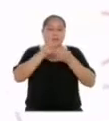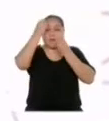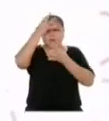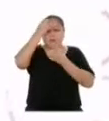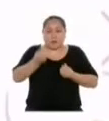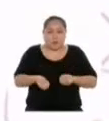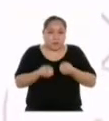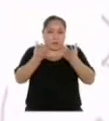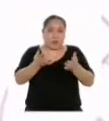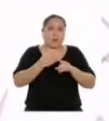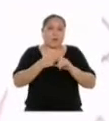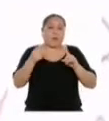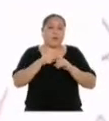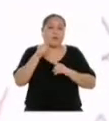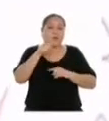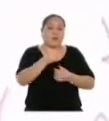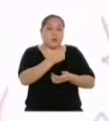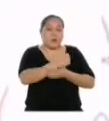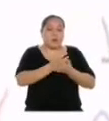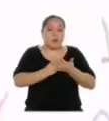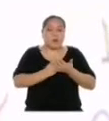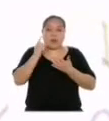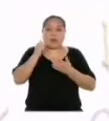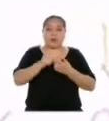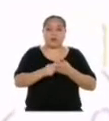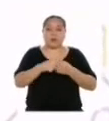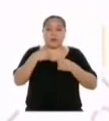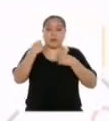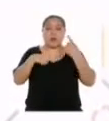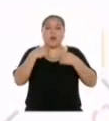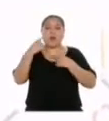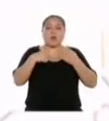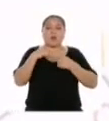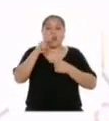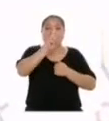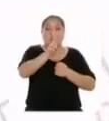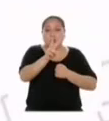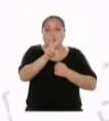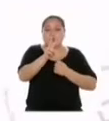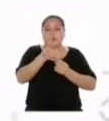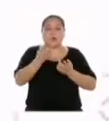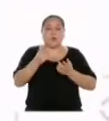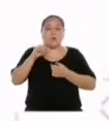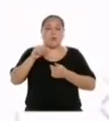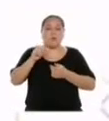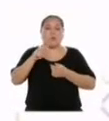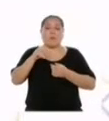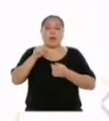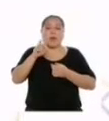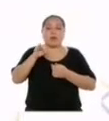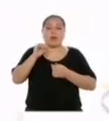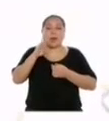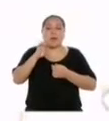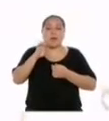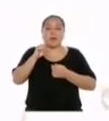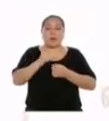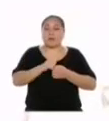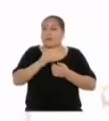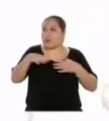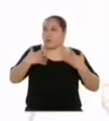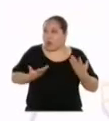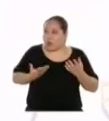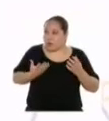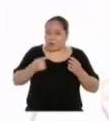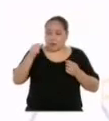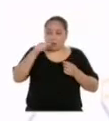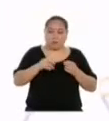Sin embargo, hay una posibilidad, la de juntar dos variables. ¿Se puede eso? ¿Juntar dos variables